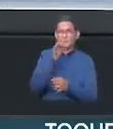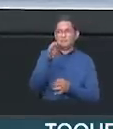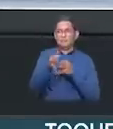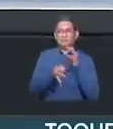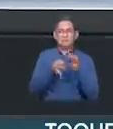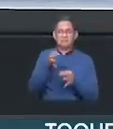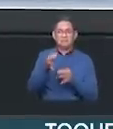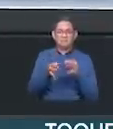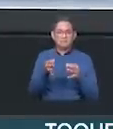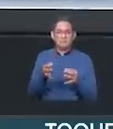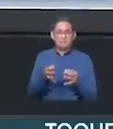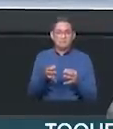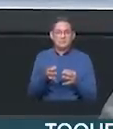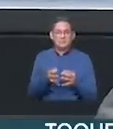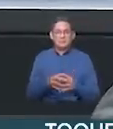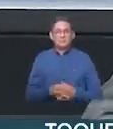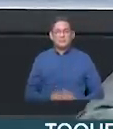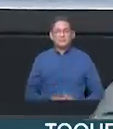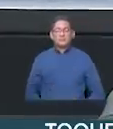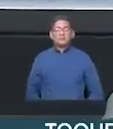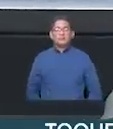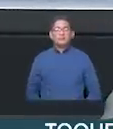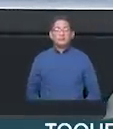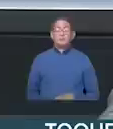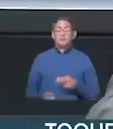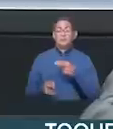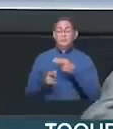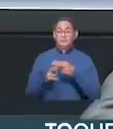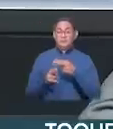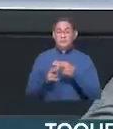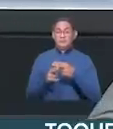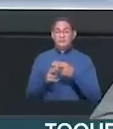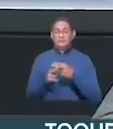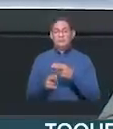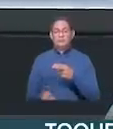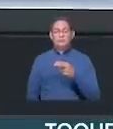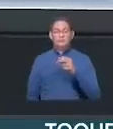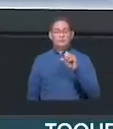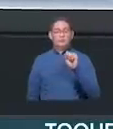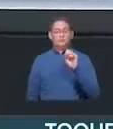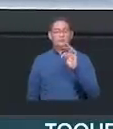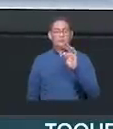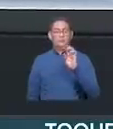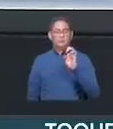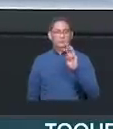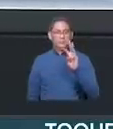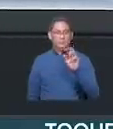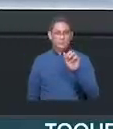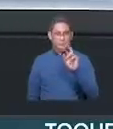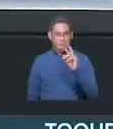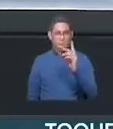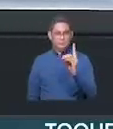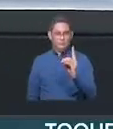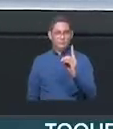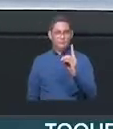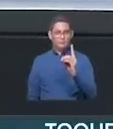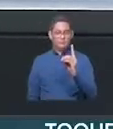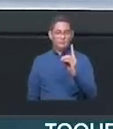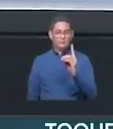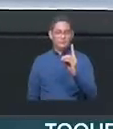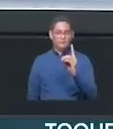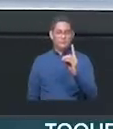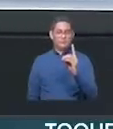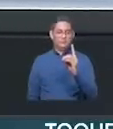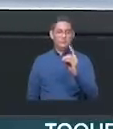palabra al señor stewart el jefe de la misión norteamericana en nuestro